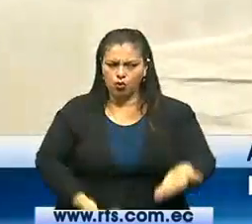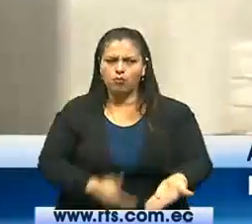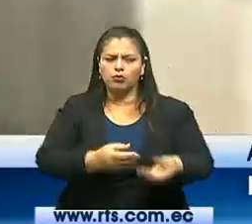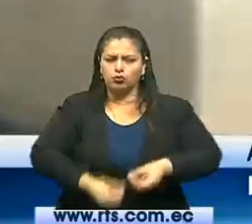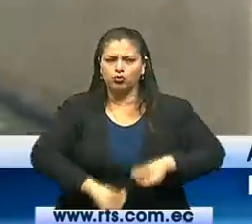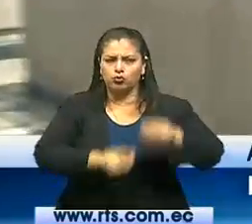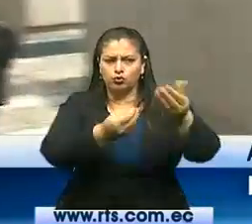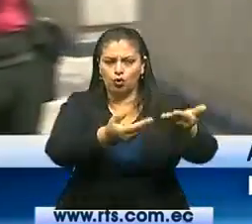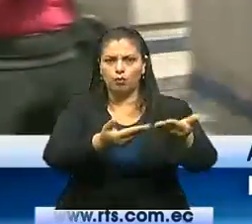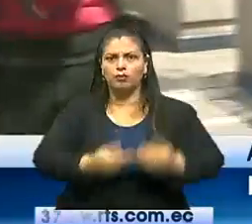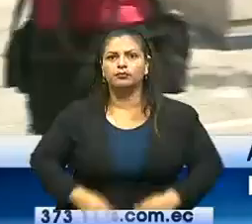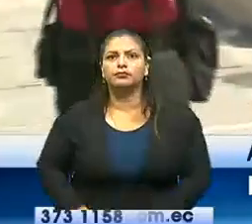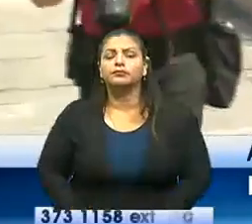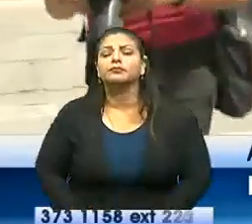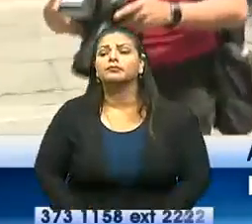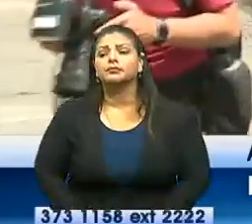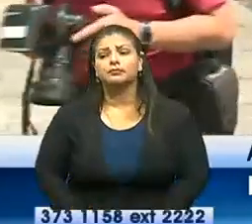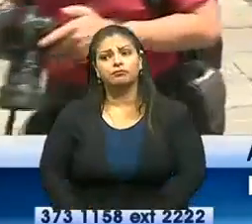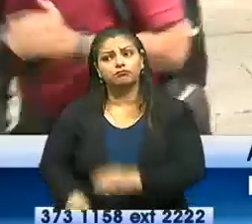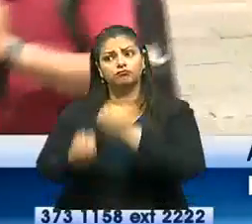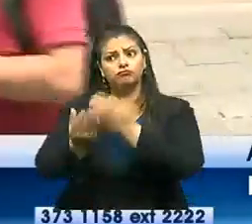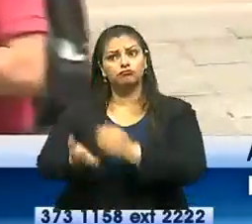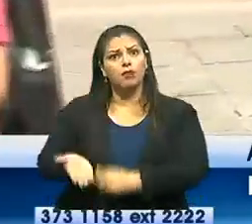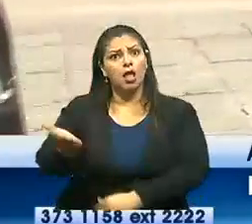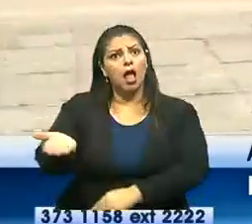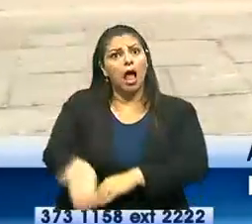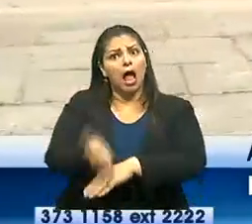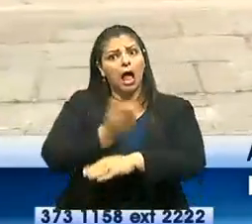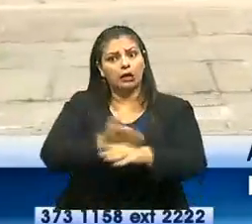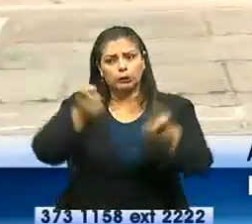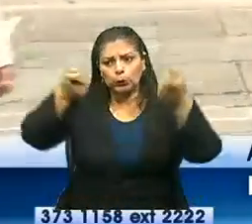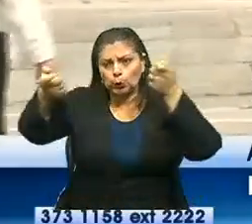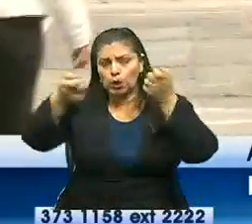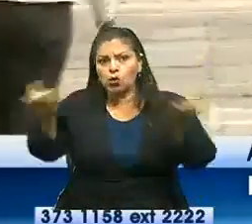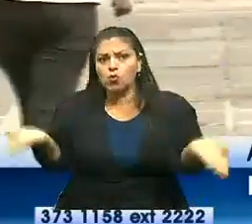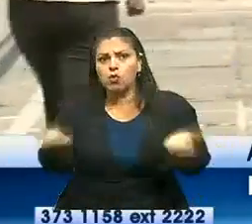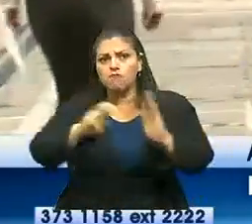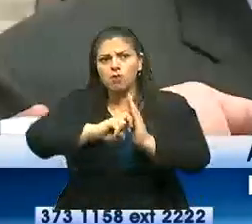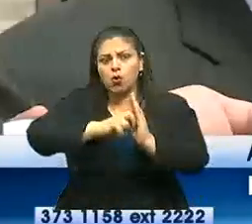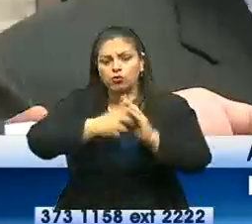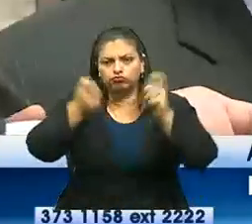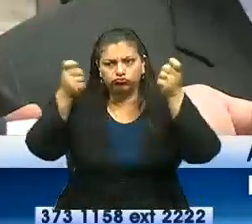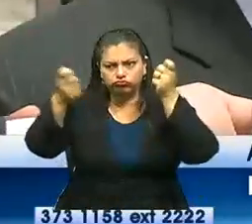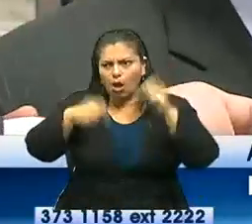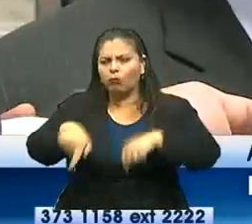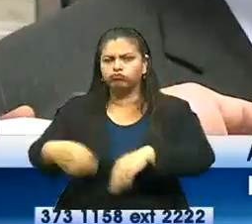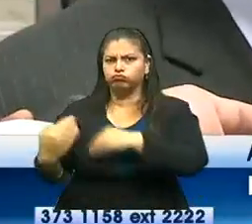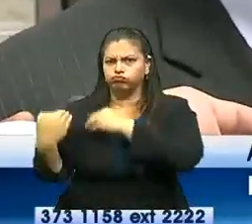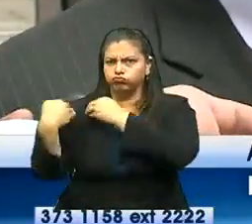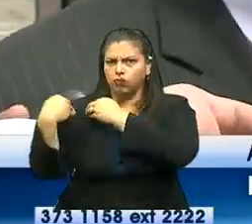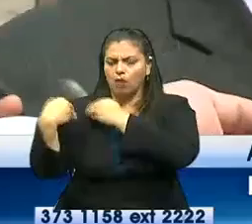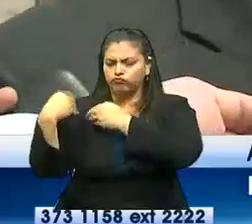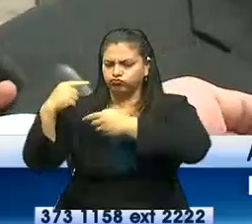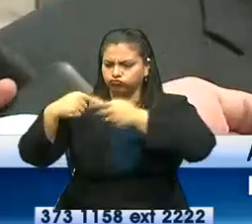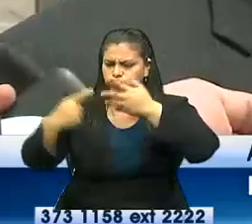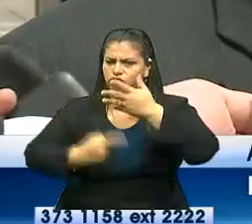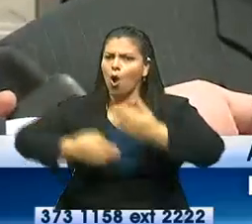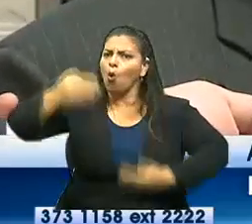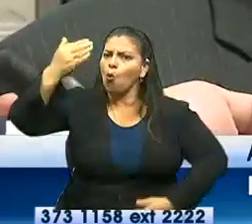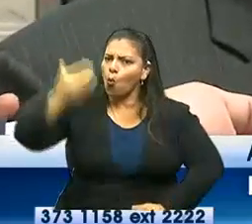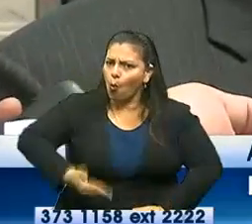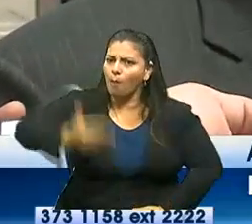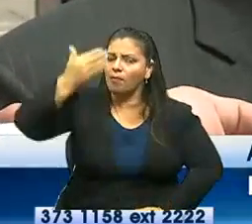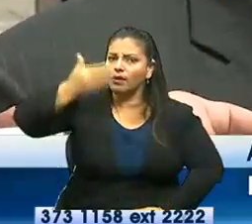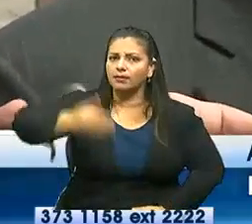Jorge Acosta, que Polit no ha incumplido con su responsabilidad al frente de la Contraloría. Se le acusa de incumplimiento de funciones, es